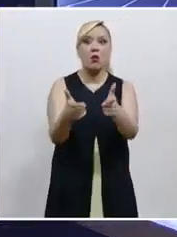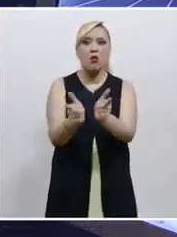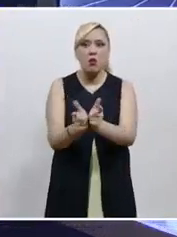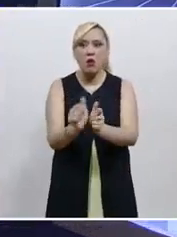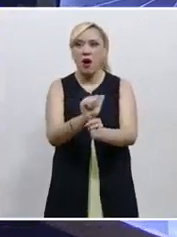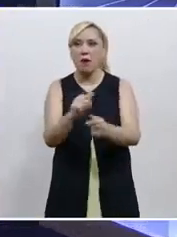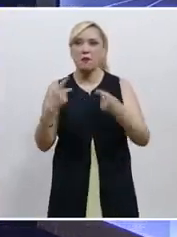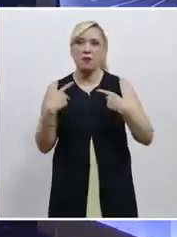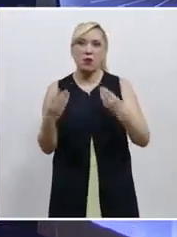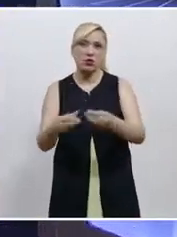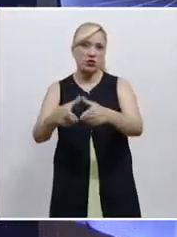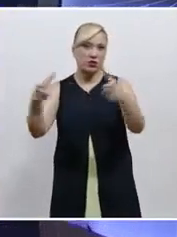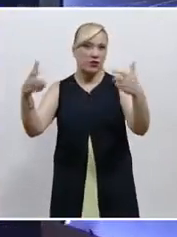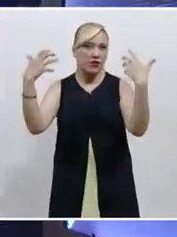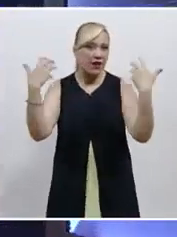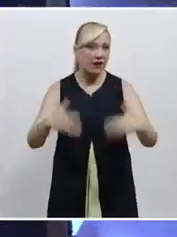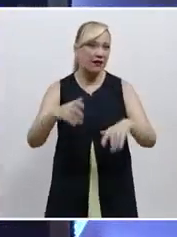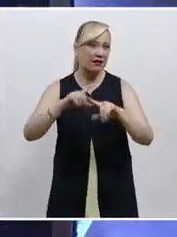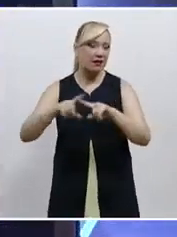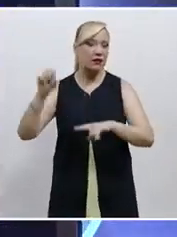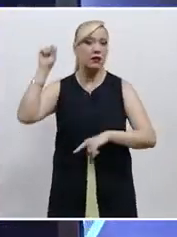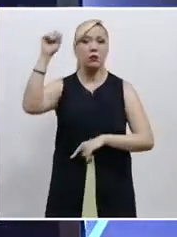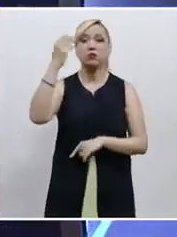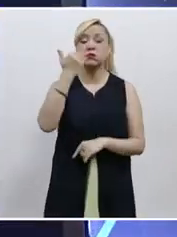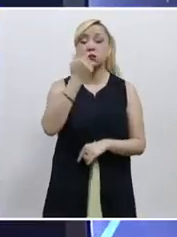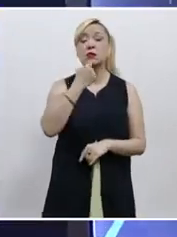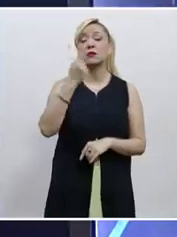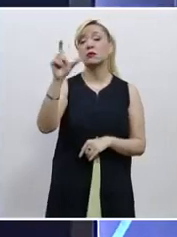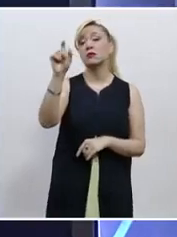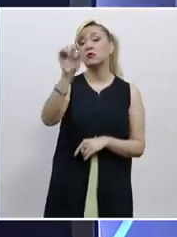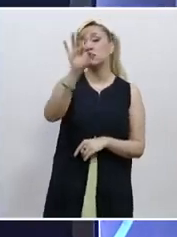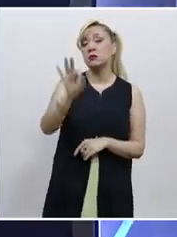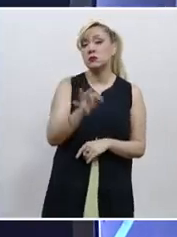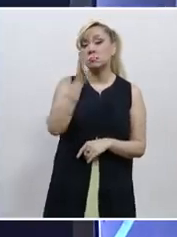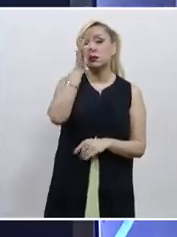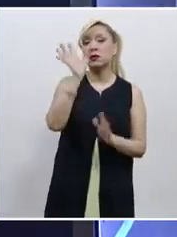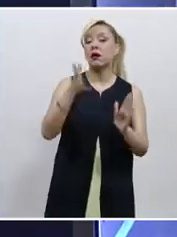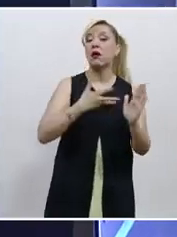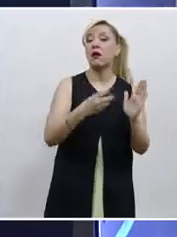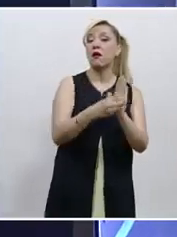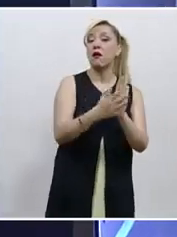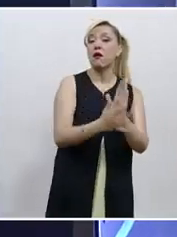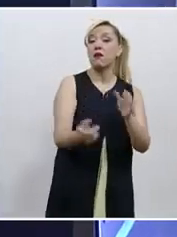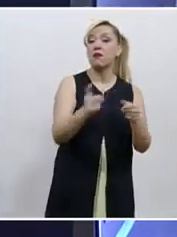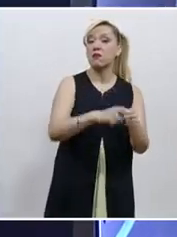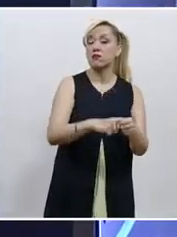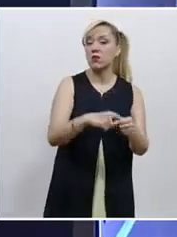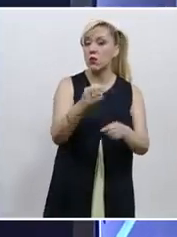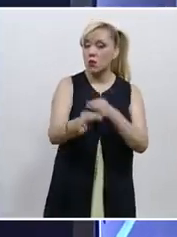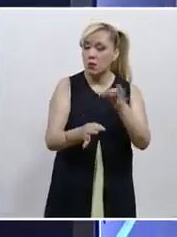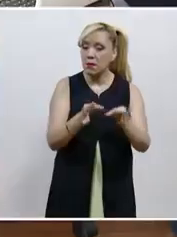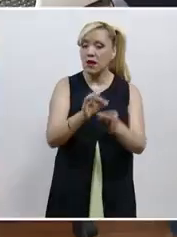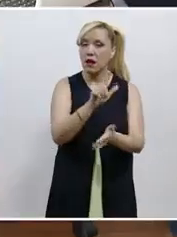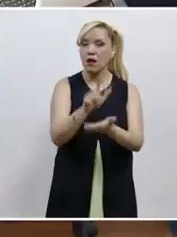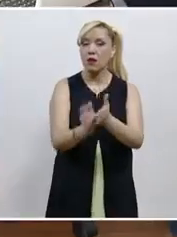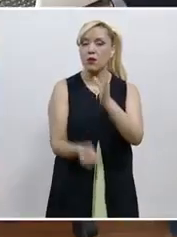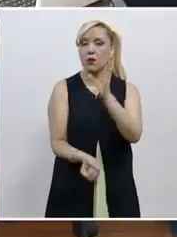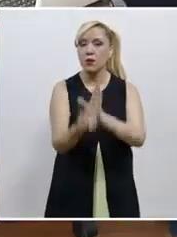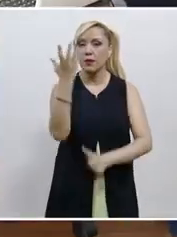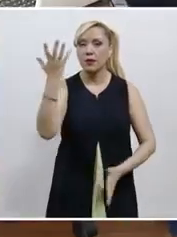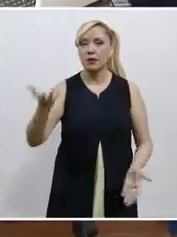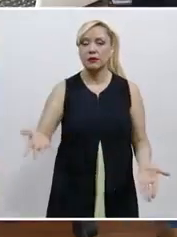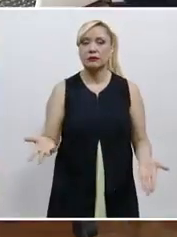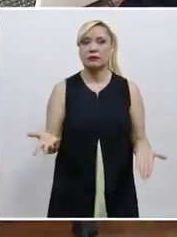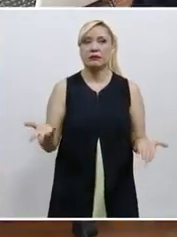Nacional de Abogados Democráticos aseguró que solo el 20% de las personas trabajadoras ha cumplido con esta obligación. La